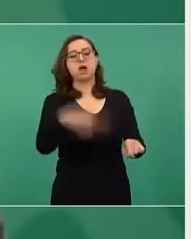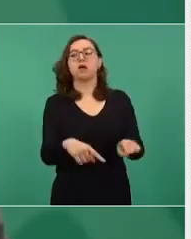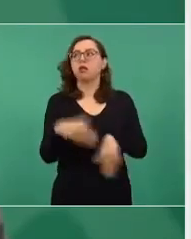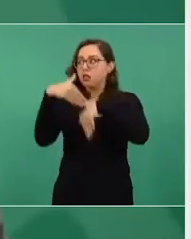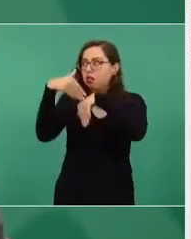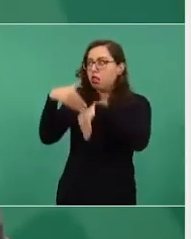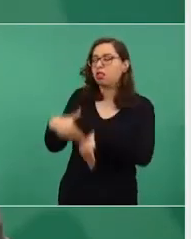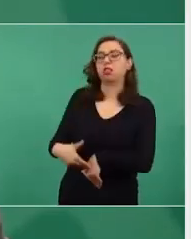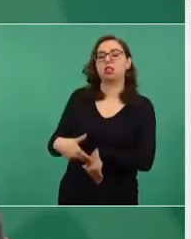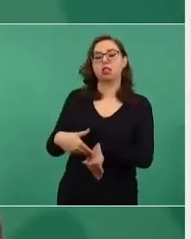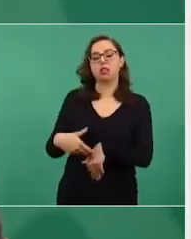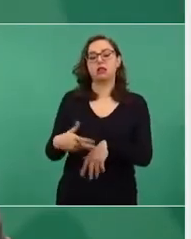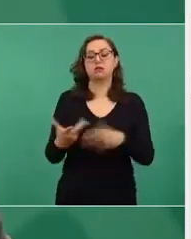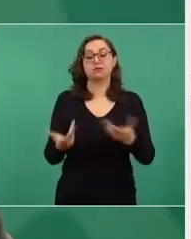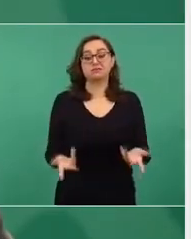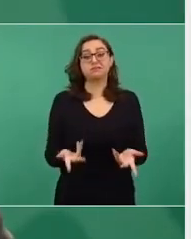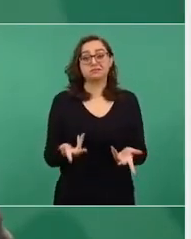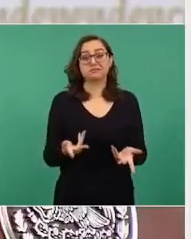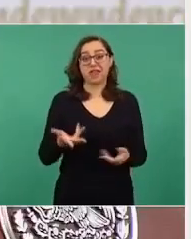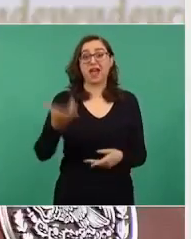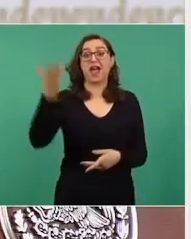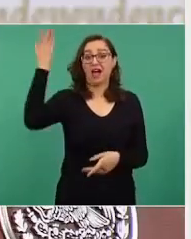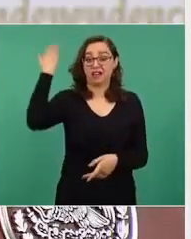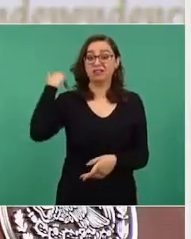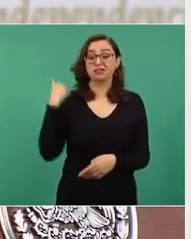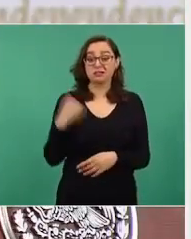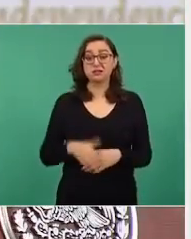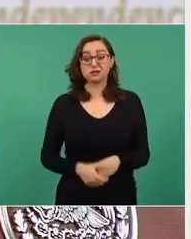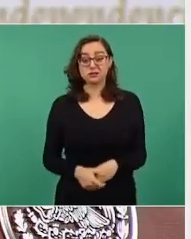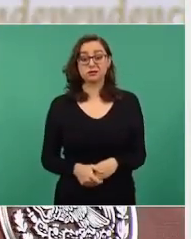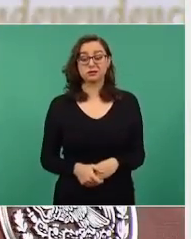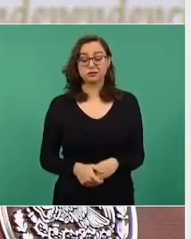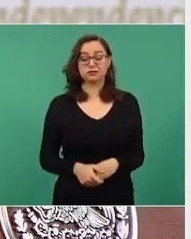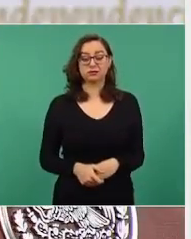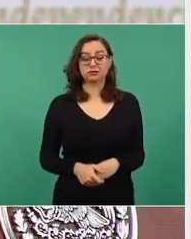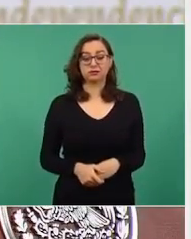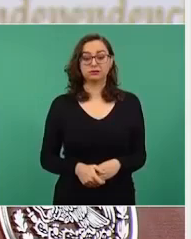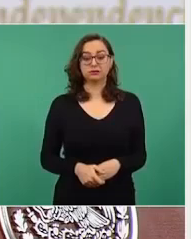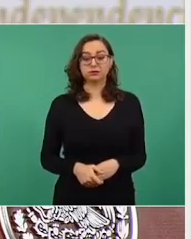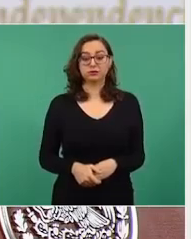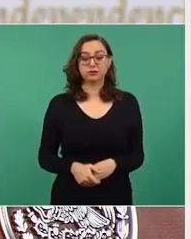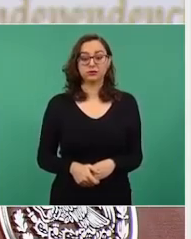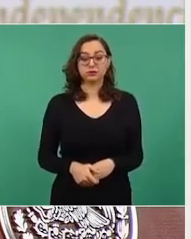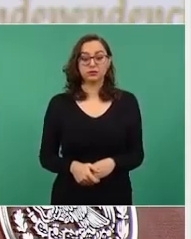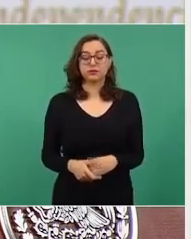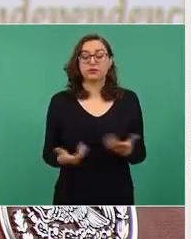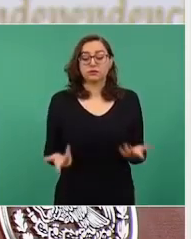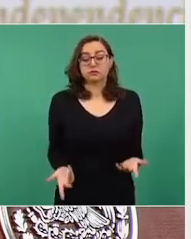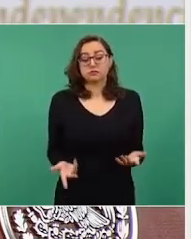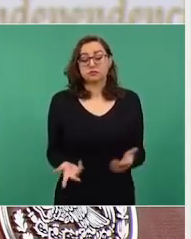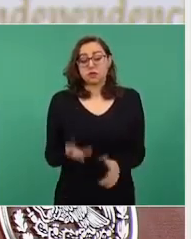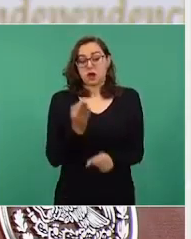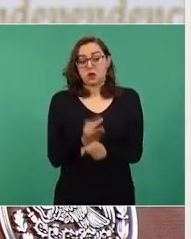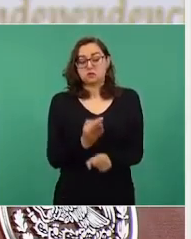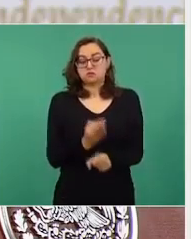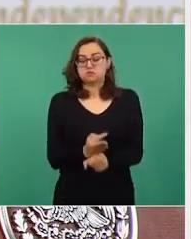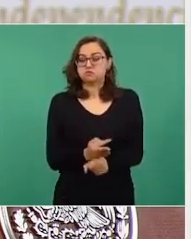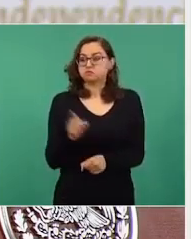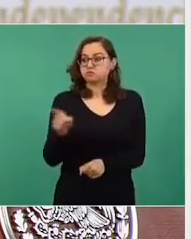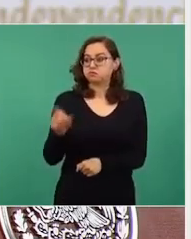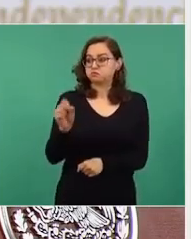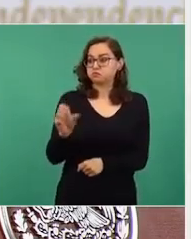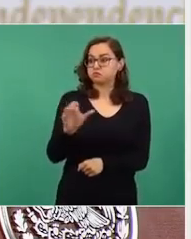a través de su ya tan afamada cuenta de twitter el ex el ex candidato externa dor ex transa